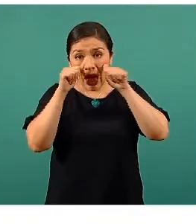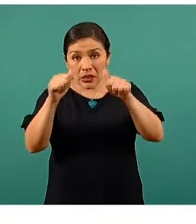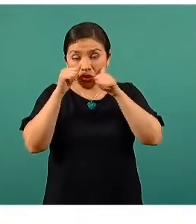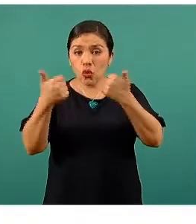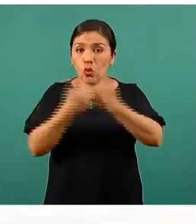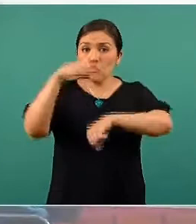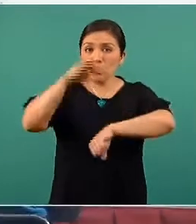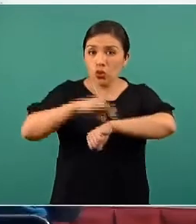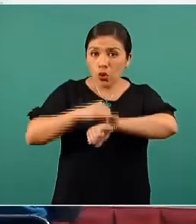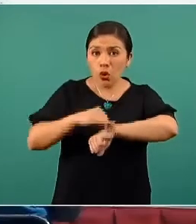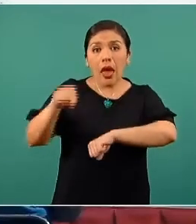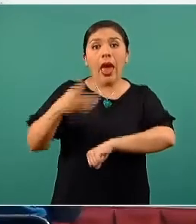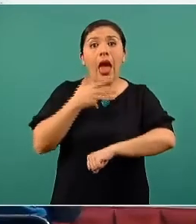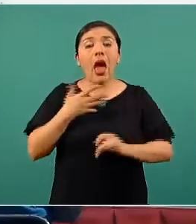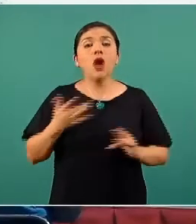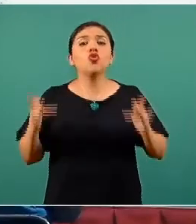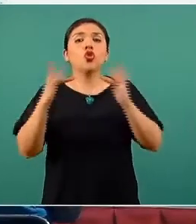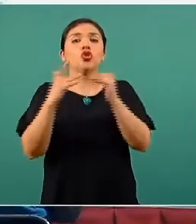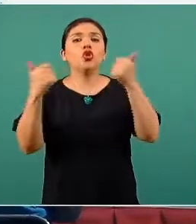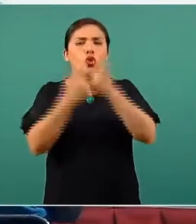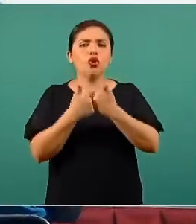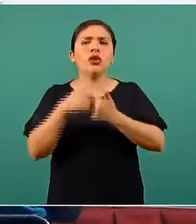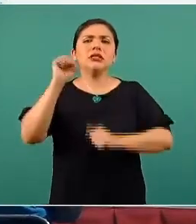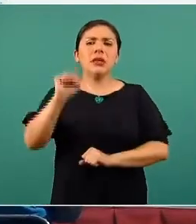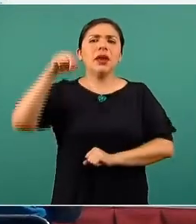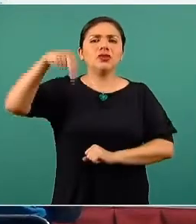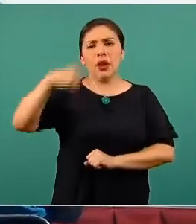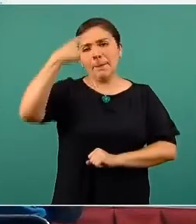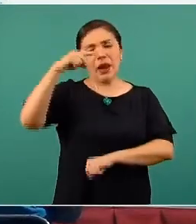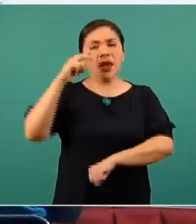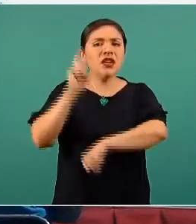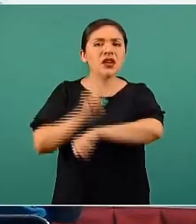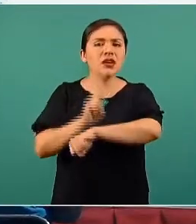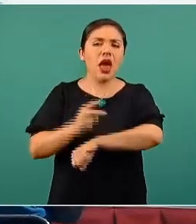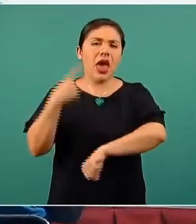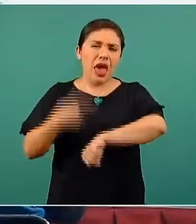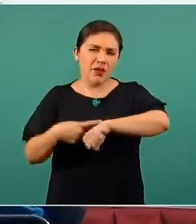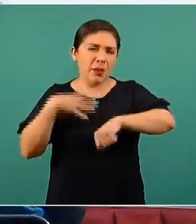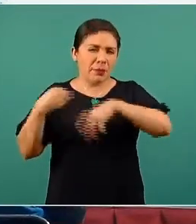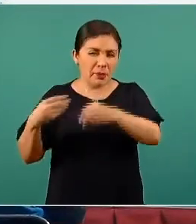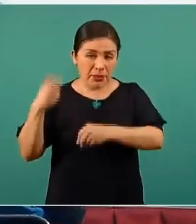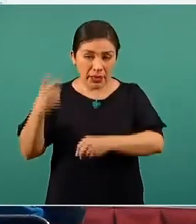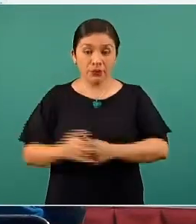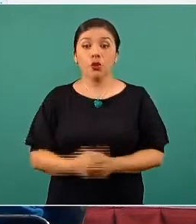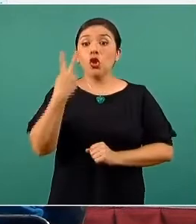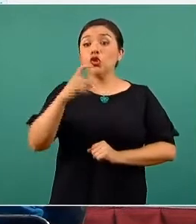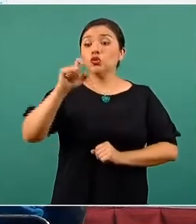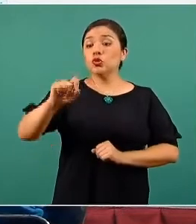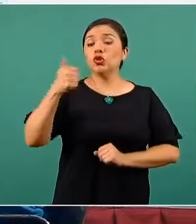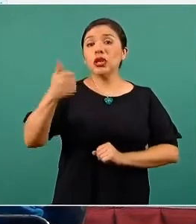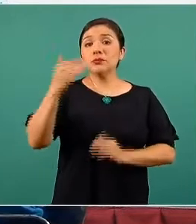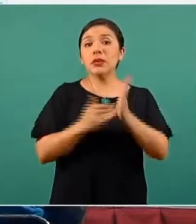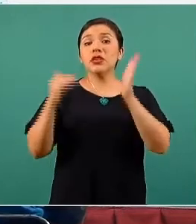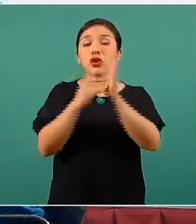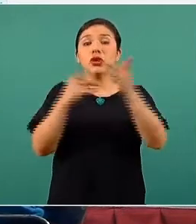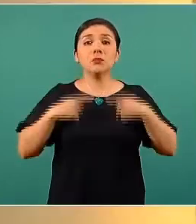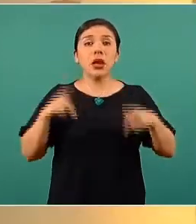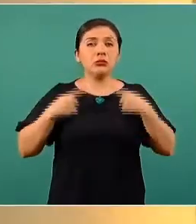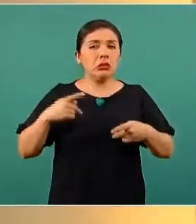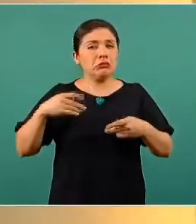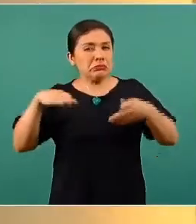que tienen un contacto con el Sistema Nacional de Vigilancia Epidemiológica. 2.6 millones de casos